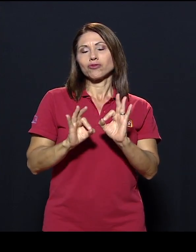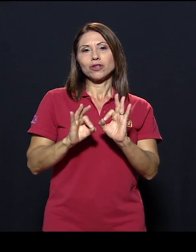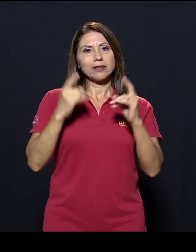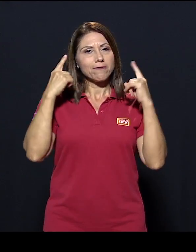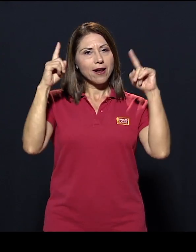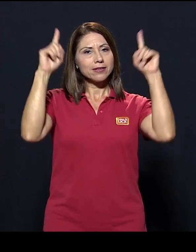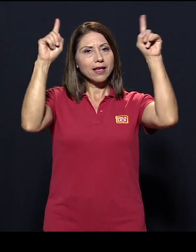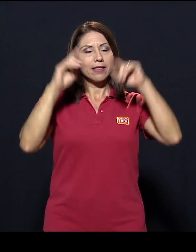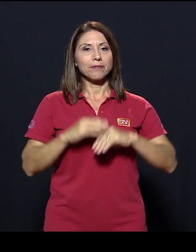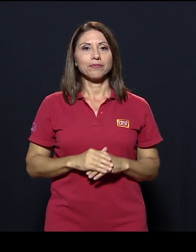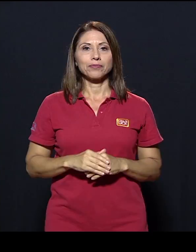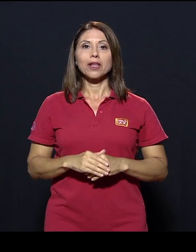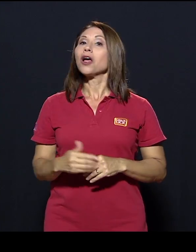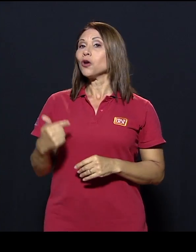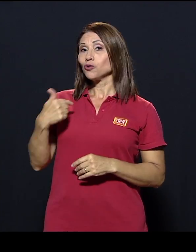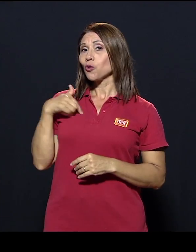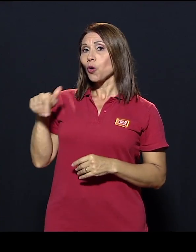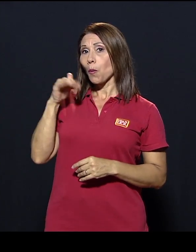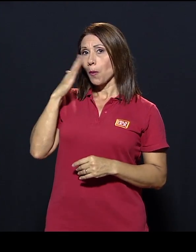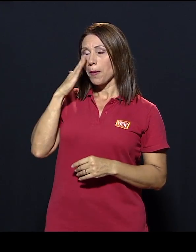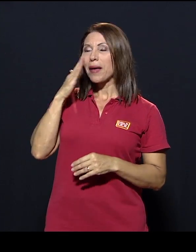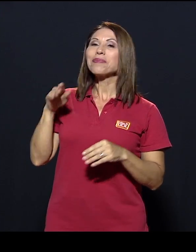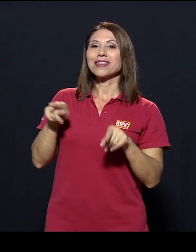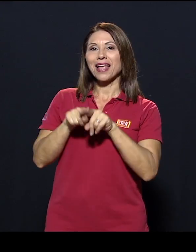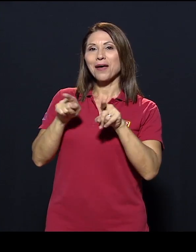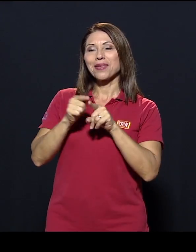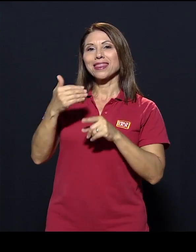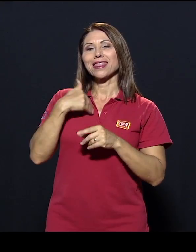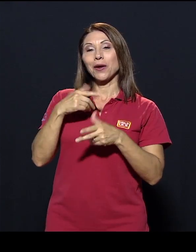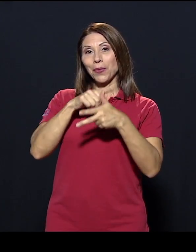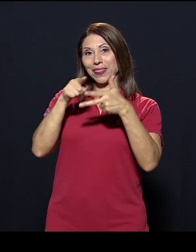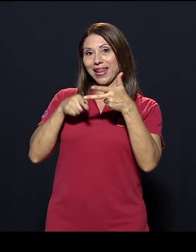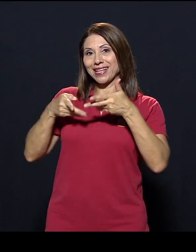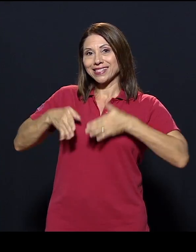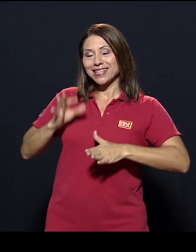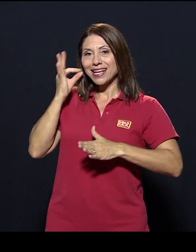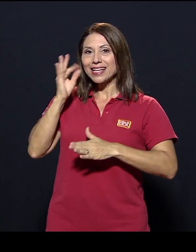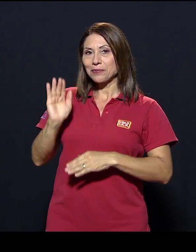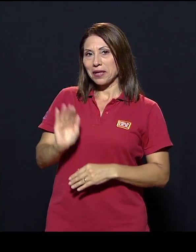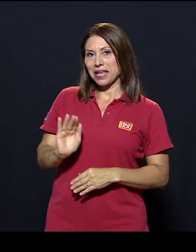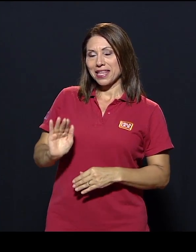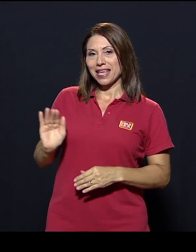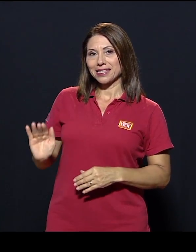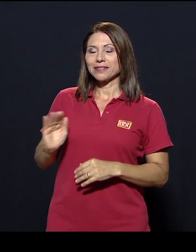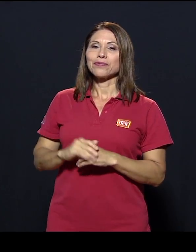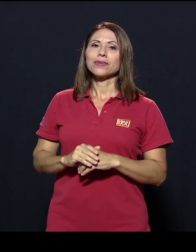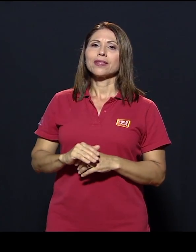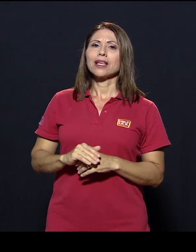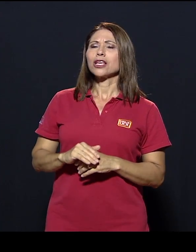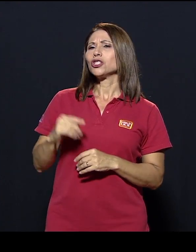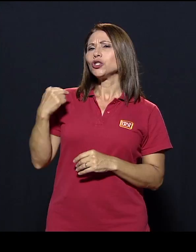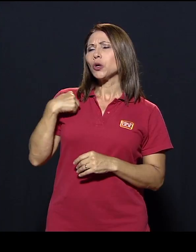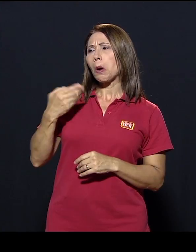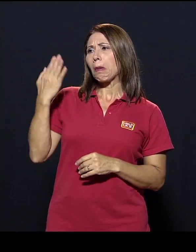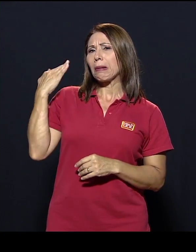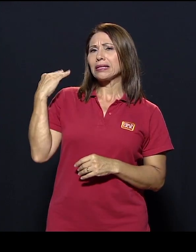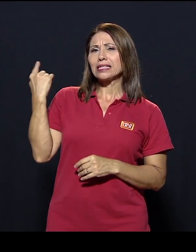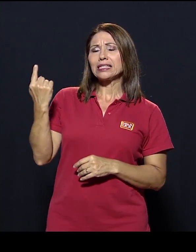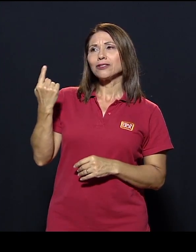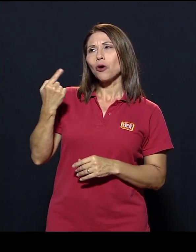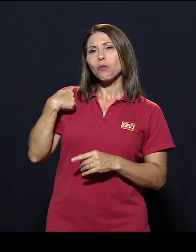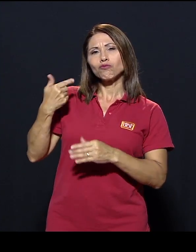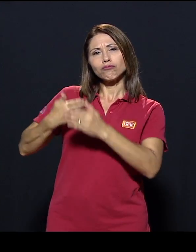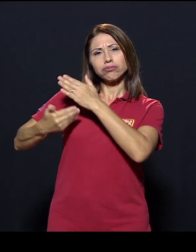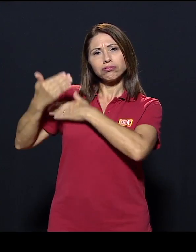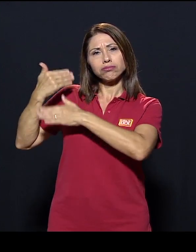realizada. Yo como mamá, digamos que también tengo 3 hijas pequeñas, siempre me preguntaba quizás